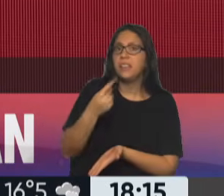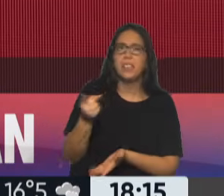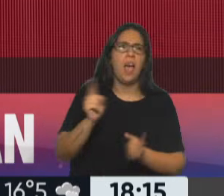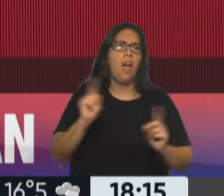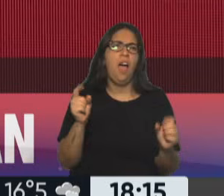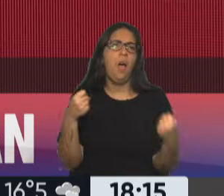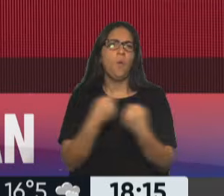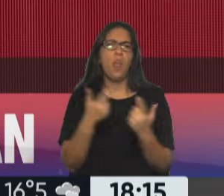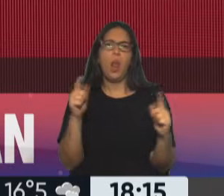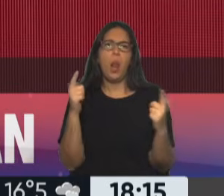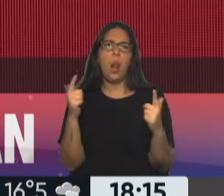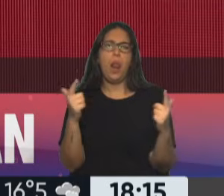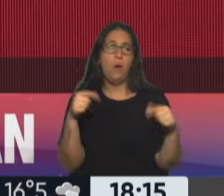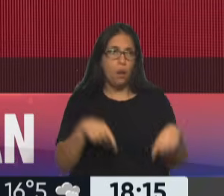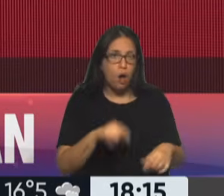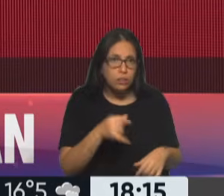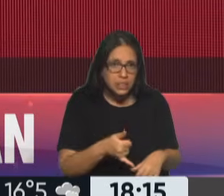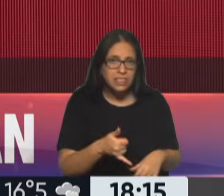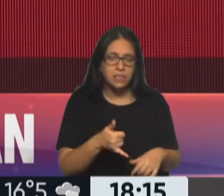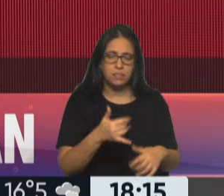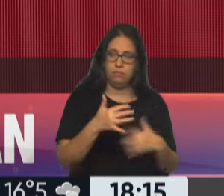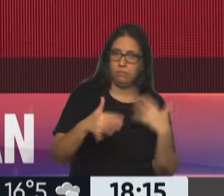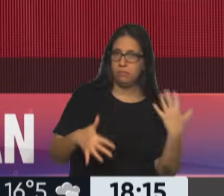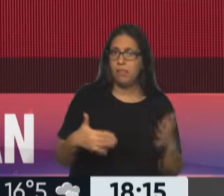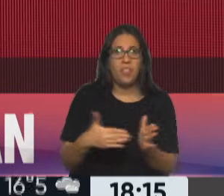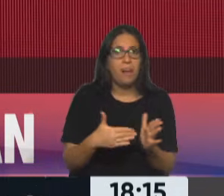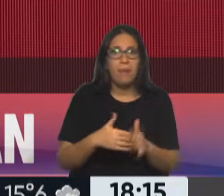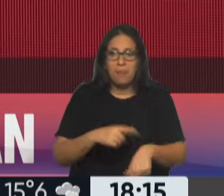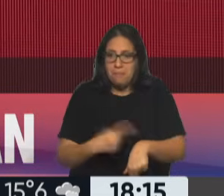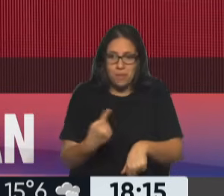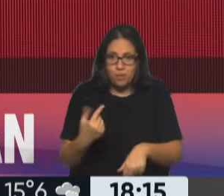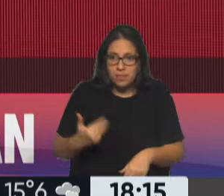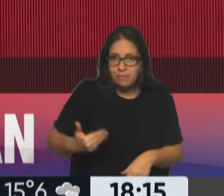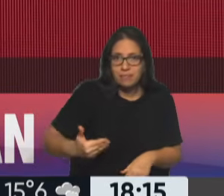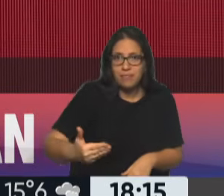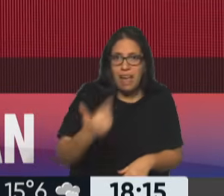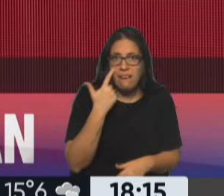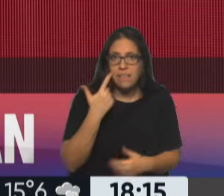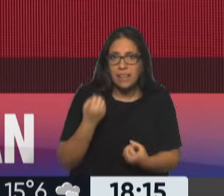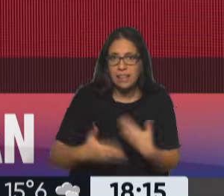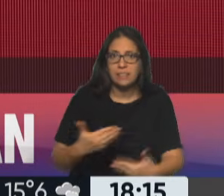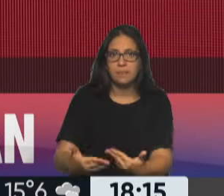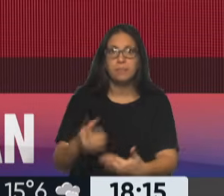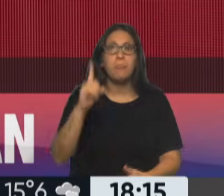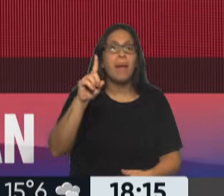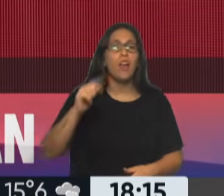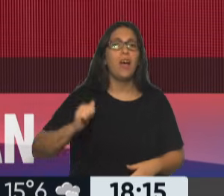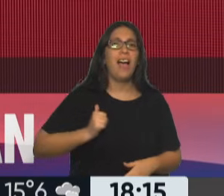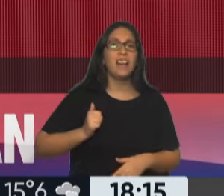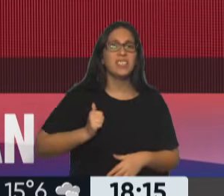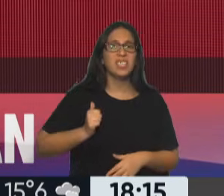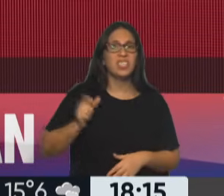tal ¿no? cual. Entonces es una especie de, como dijo Nuri antes, minuto a minuto, esto es dudas. así. Pero lo cierto es que el hecho de que el canciller lo haya de